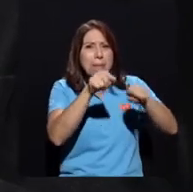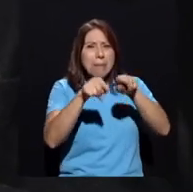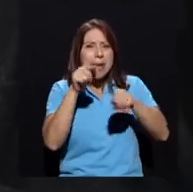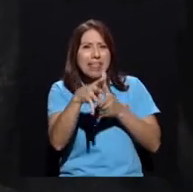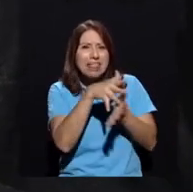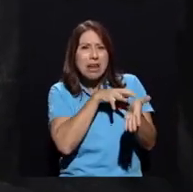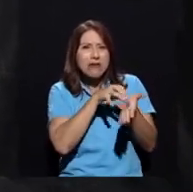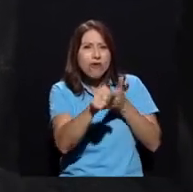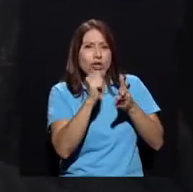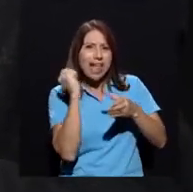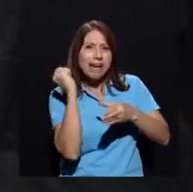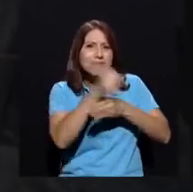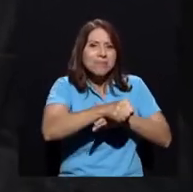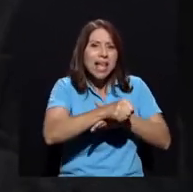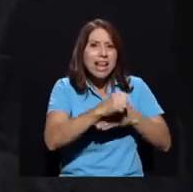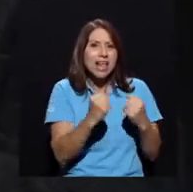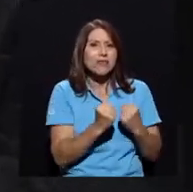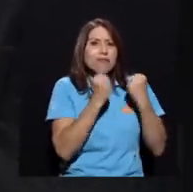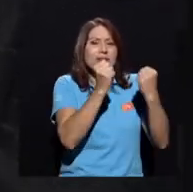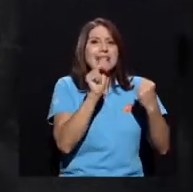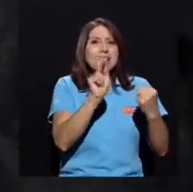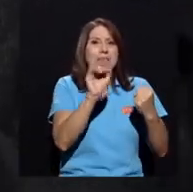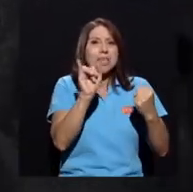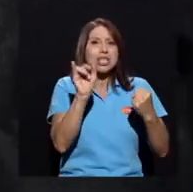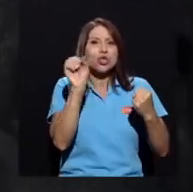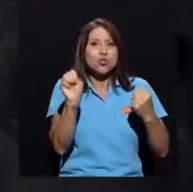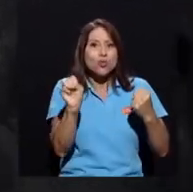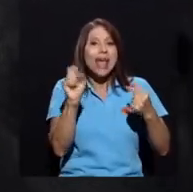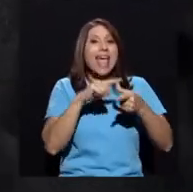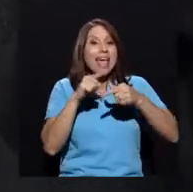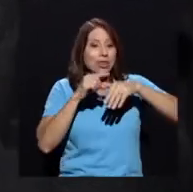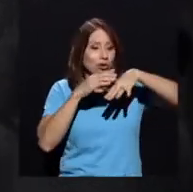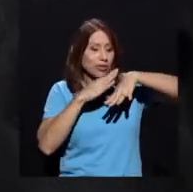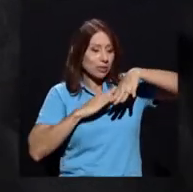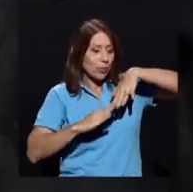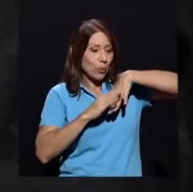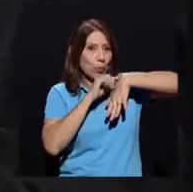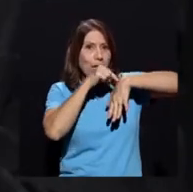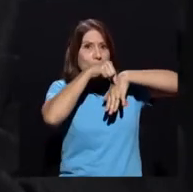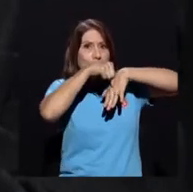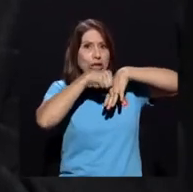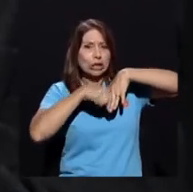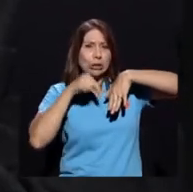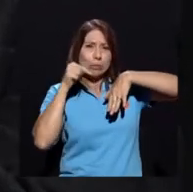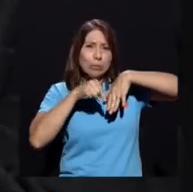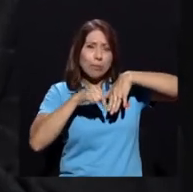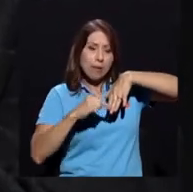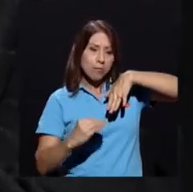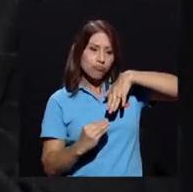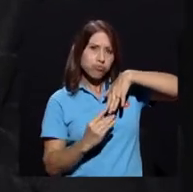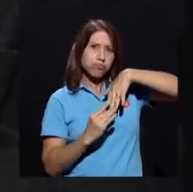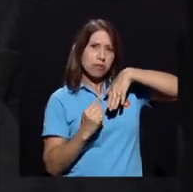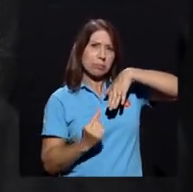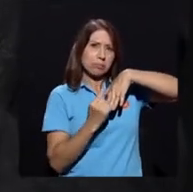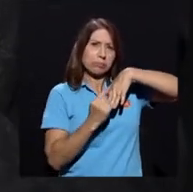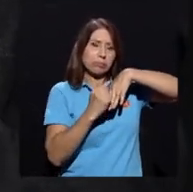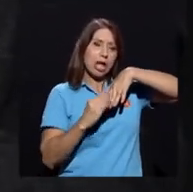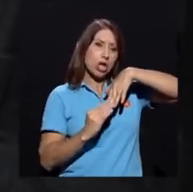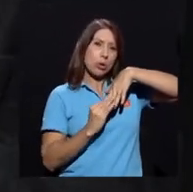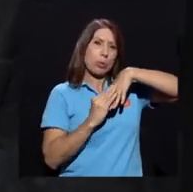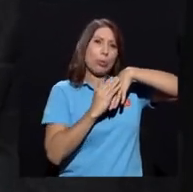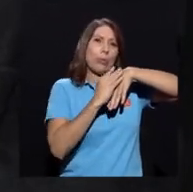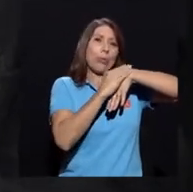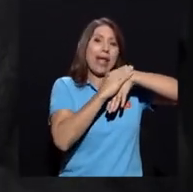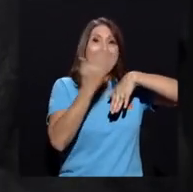cuales empiezan a huir hacia el norte y sucede el efecto más importante. La China comunista, que en ese momento